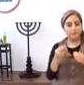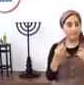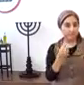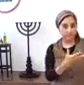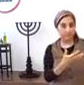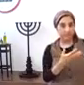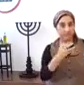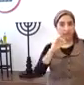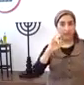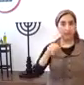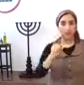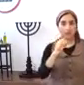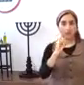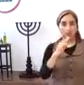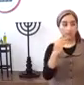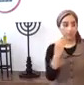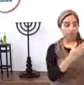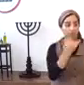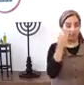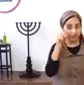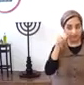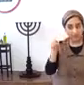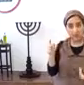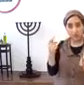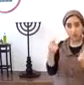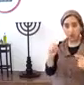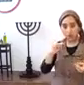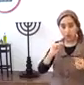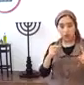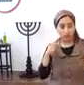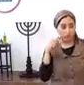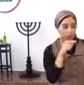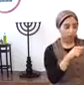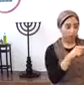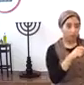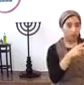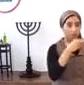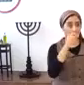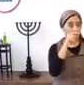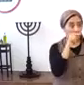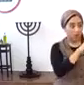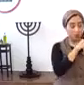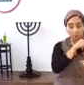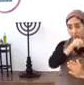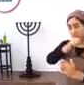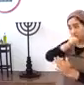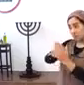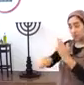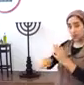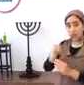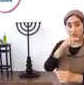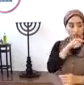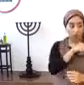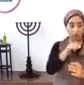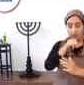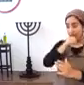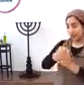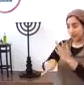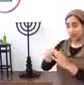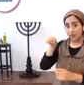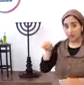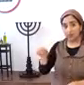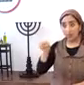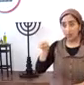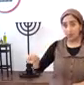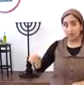estaba diciéndole prácticamente a Jacob si él intenta agredirte y tú lo matas si tú matas